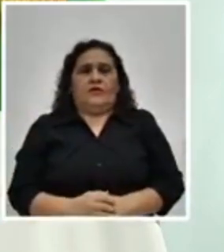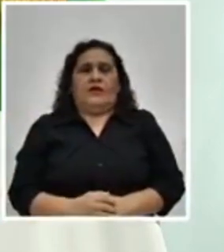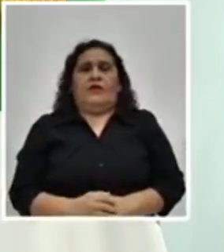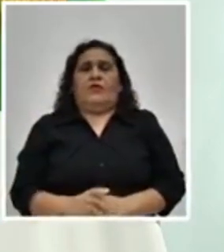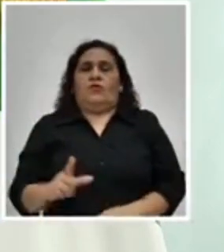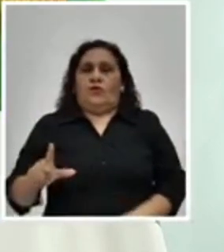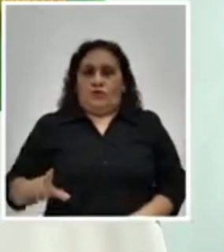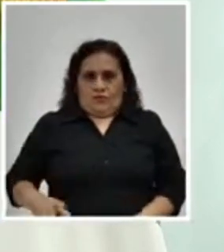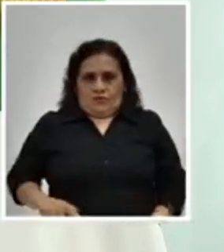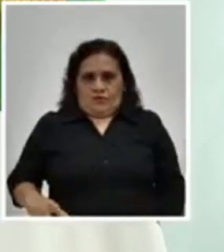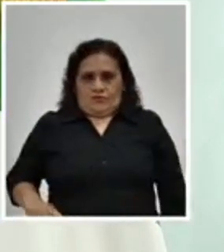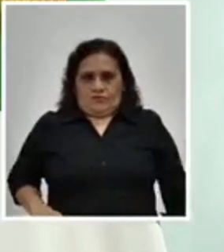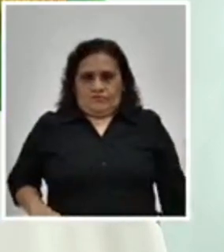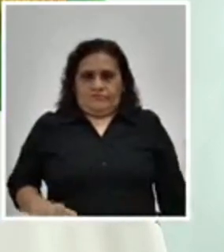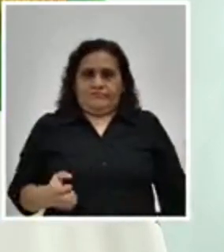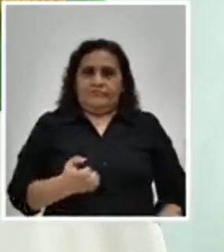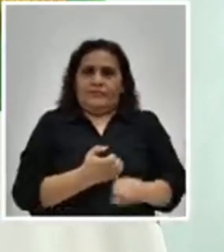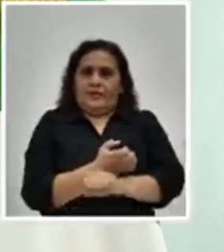con el gobierno del estado de Yucatán.